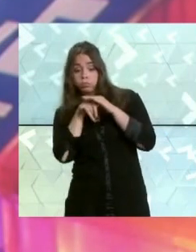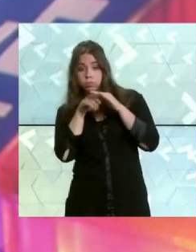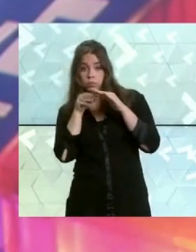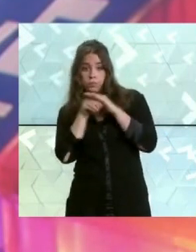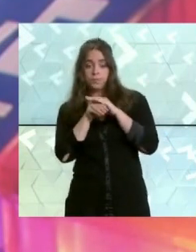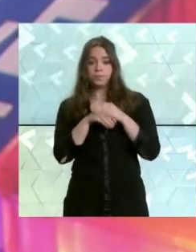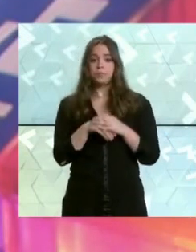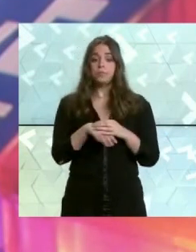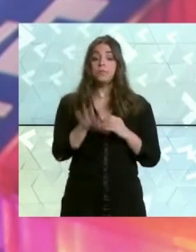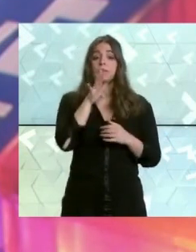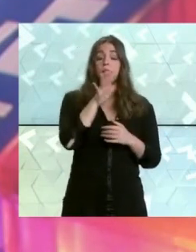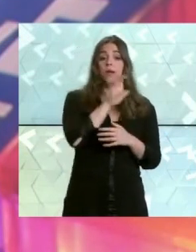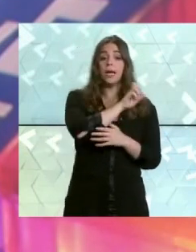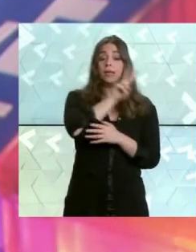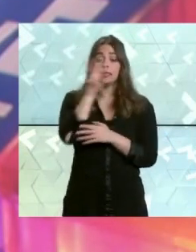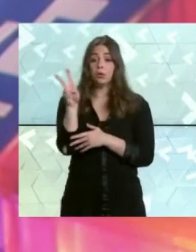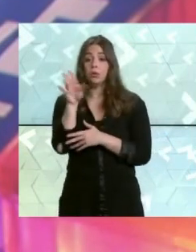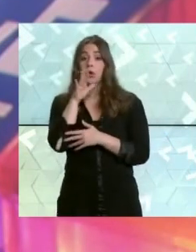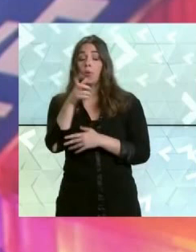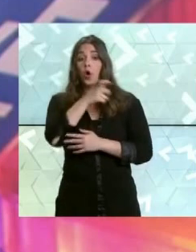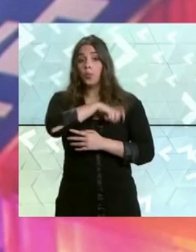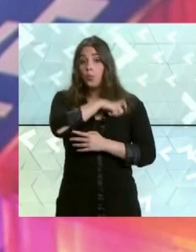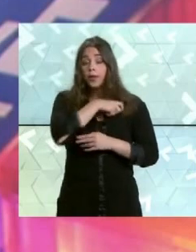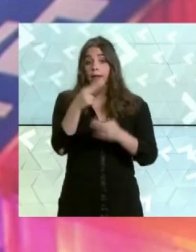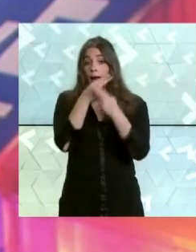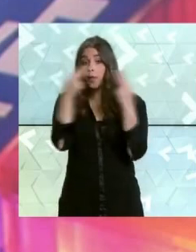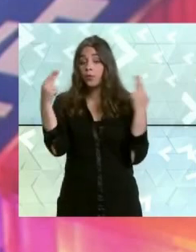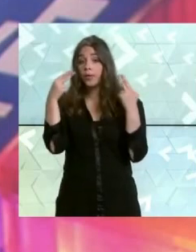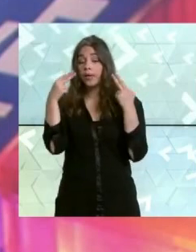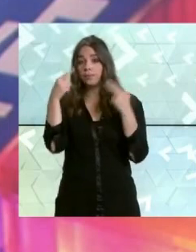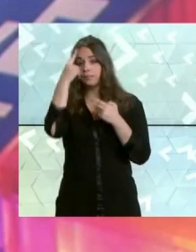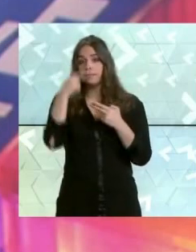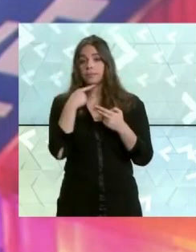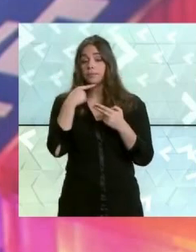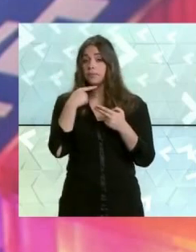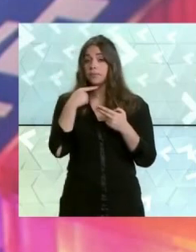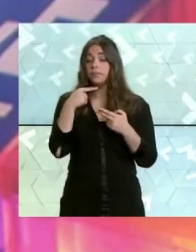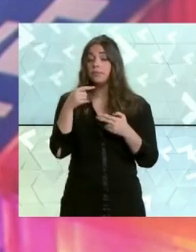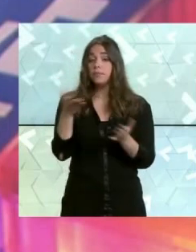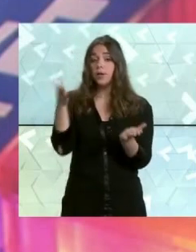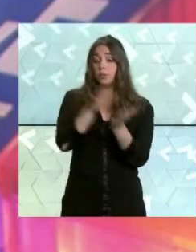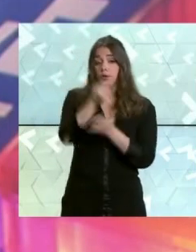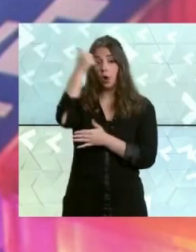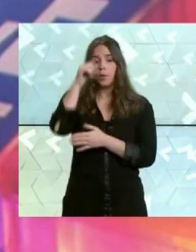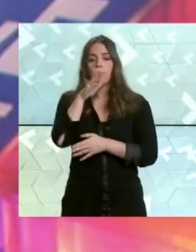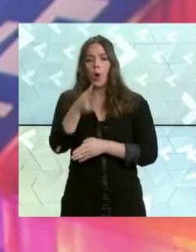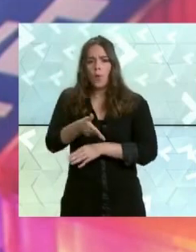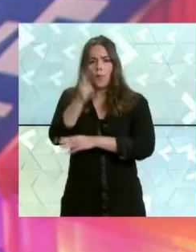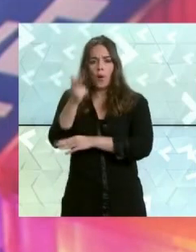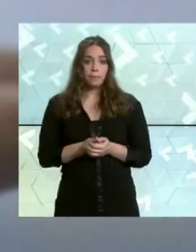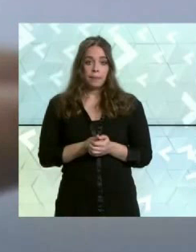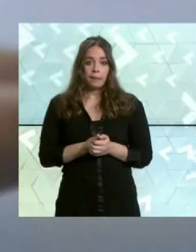nos vamos a ir a eeuu porque la policía ha hecho públicas las imágenes de una operación en la que resultó muerto un hombre por los disparos de los